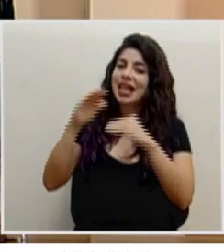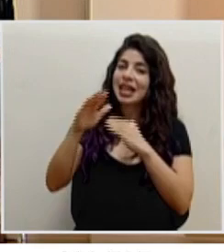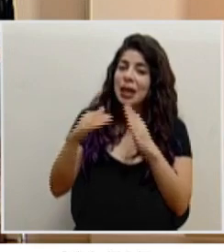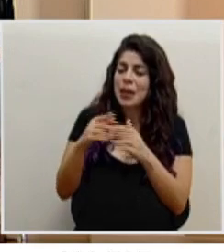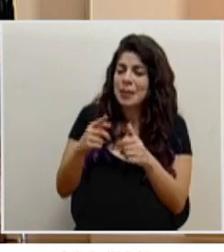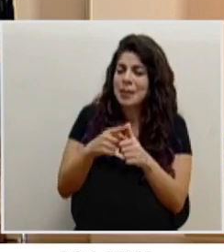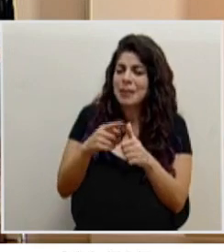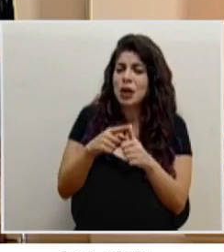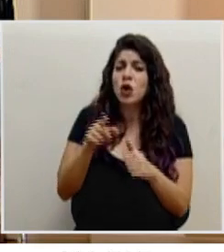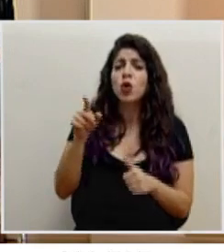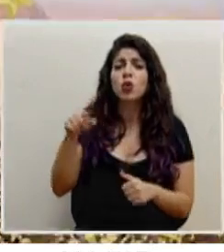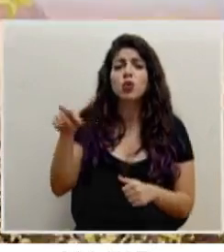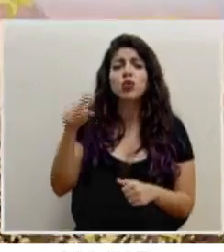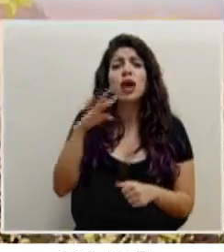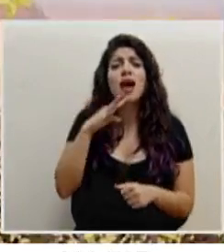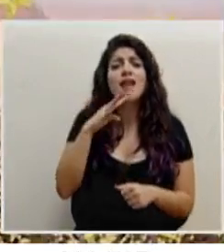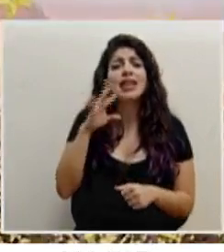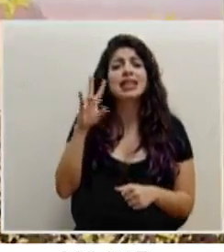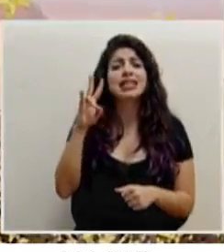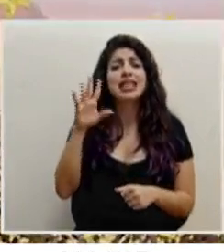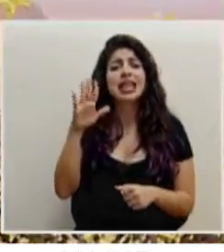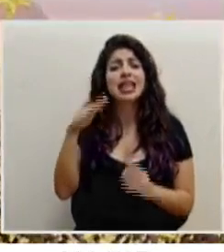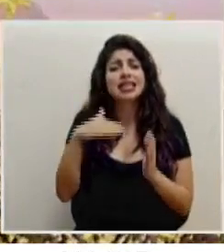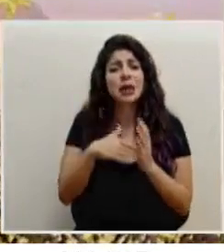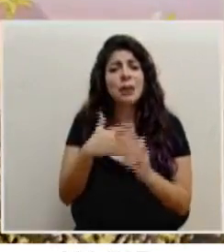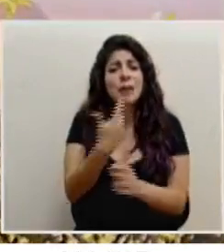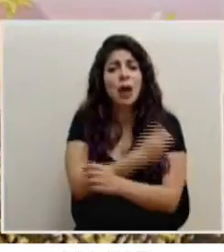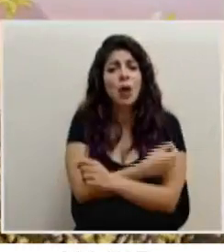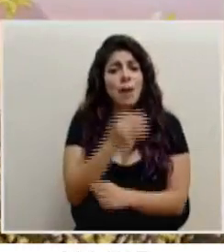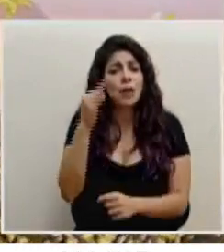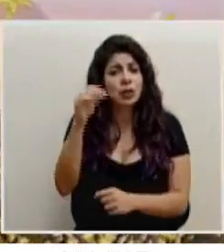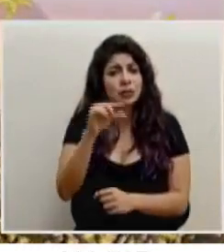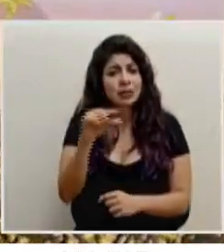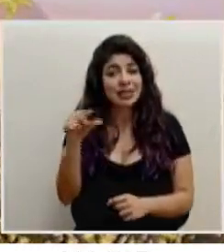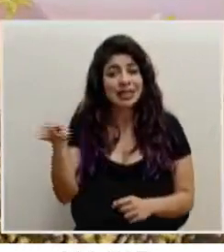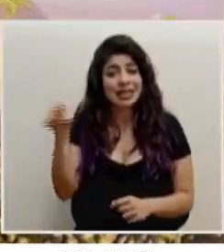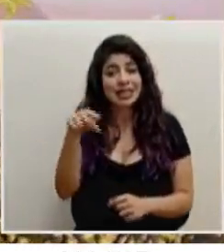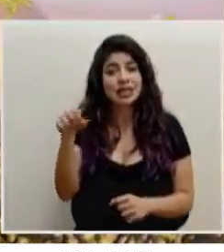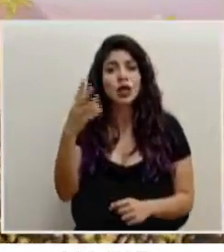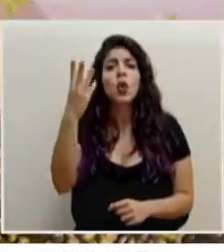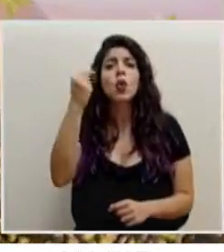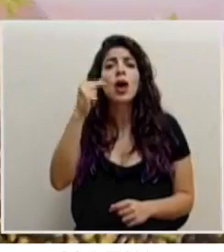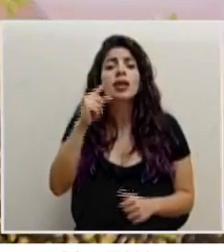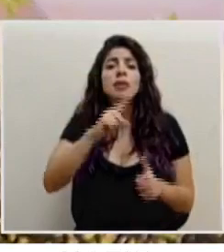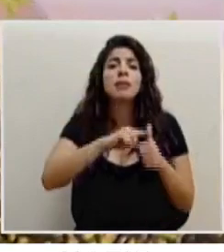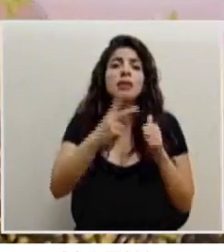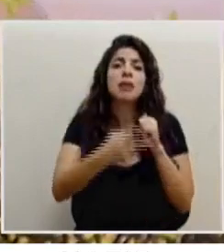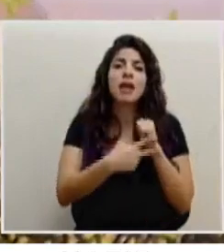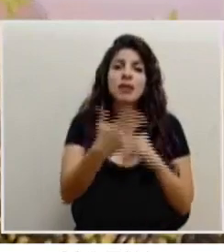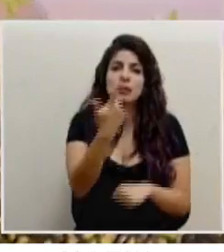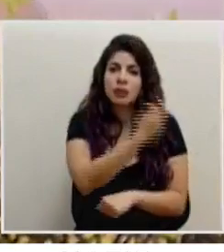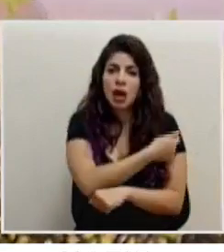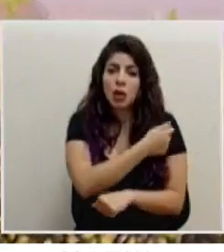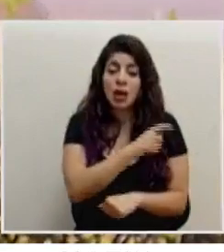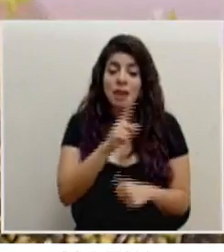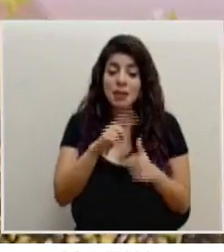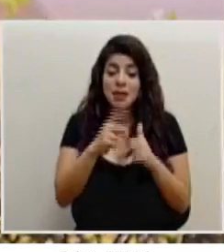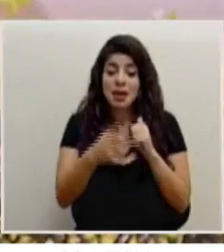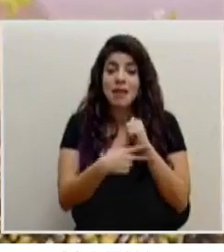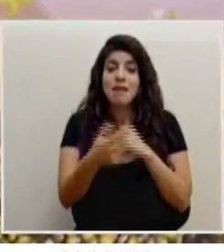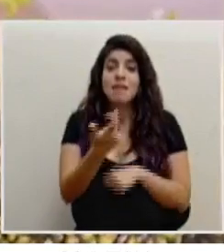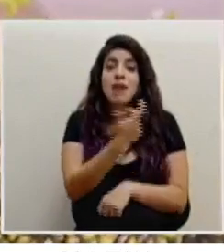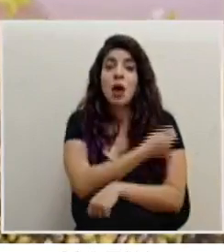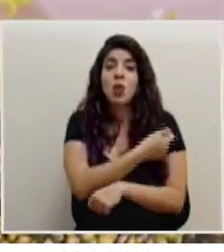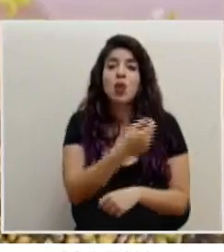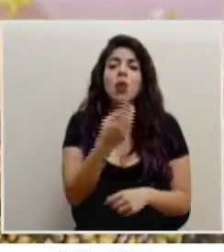una precisión. Ustedes hablan de las 75,000 vacunas de la otra semana. De esas, ¿cuántas van a ser para primeras dosis? Y de esas primeras dosis, ¿en qué grupo etario van